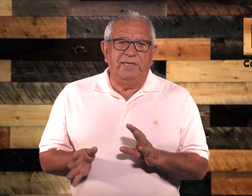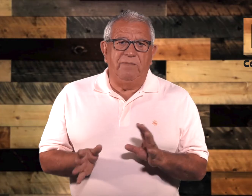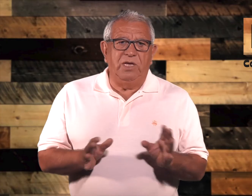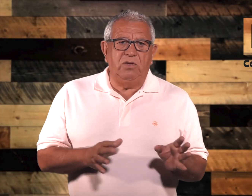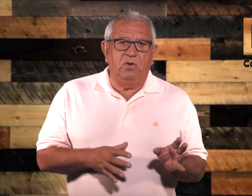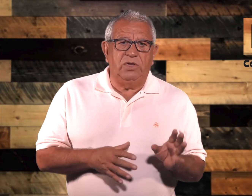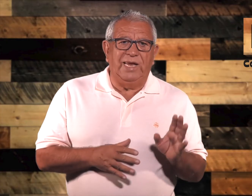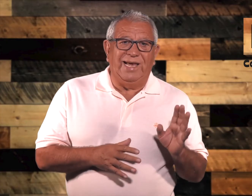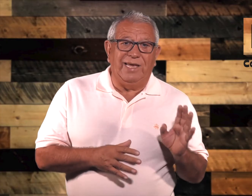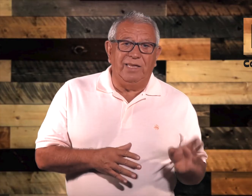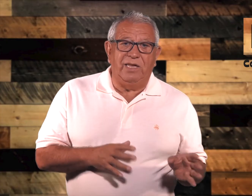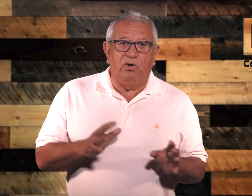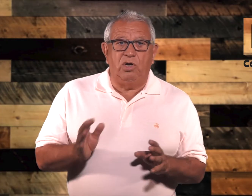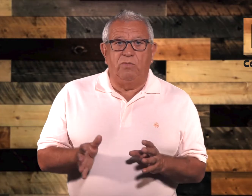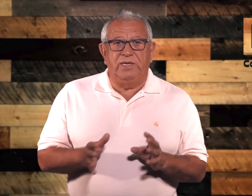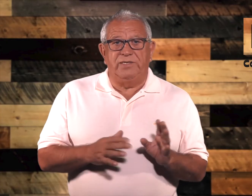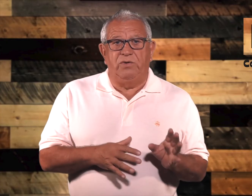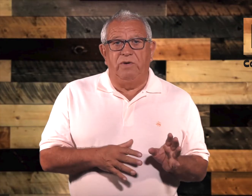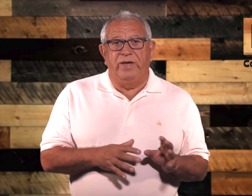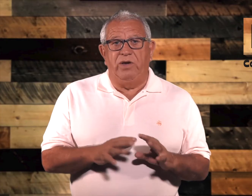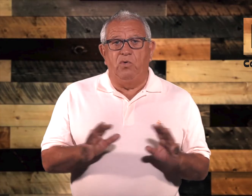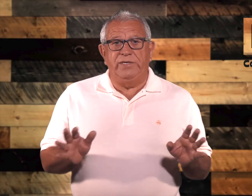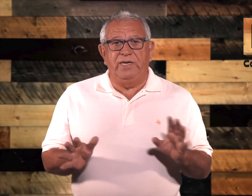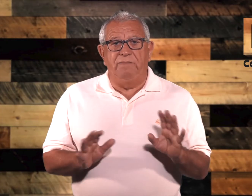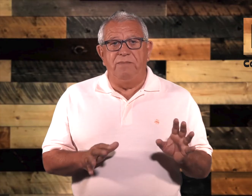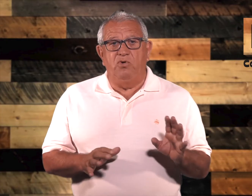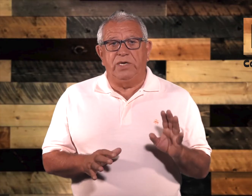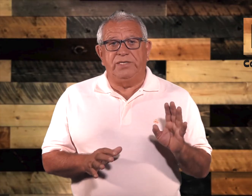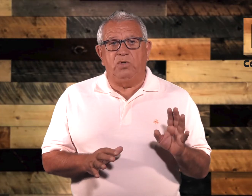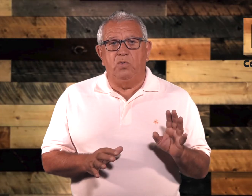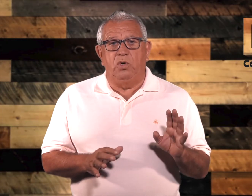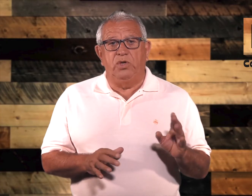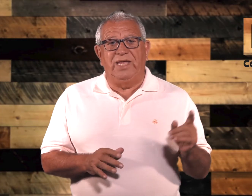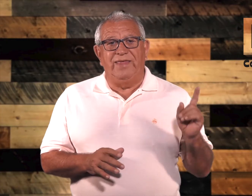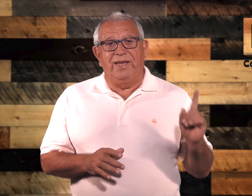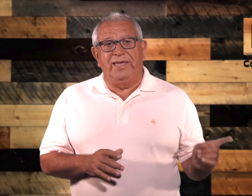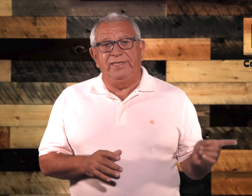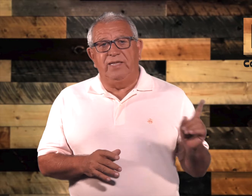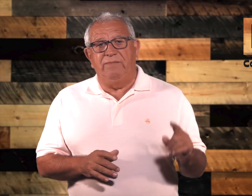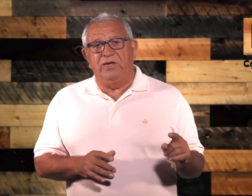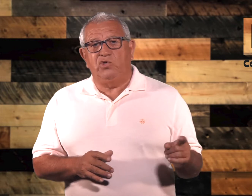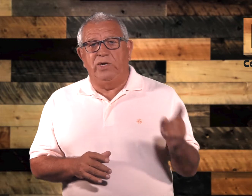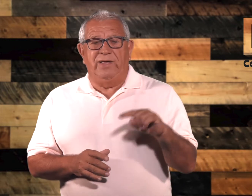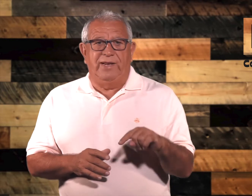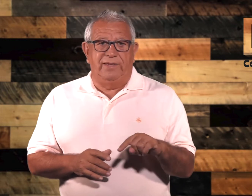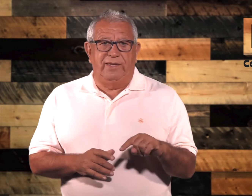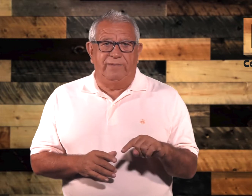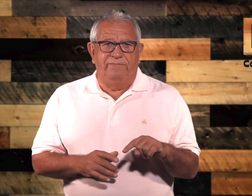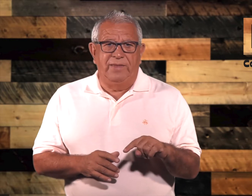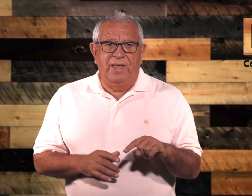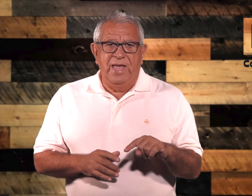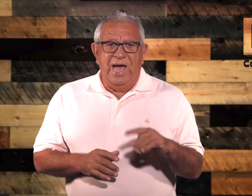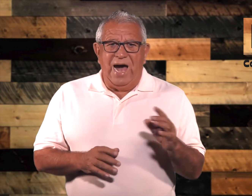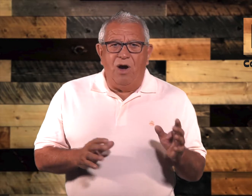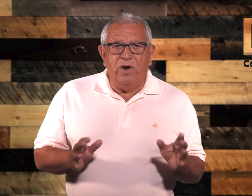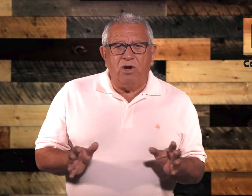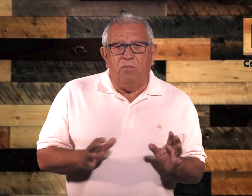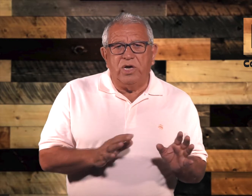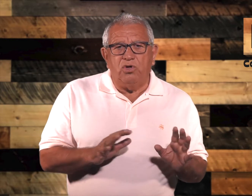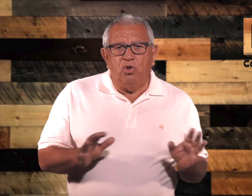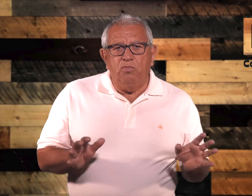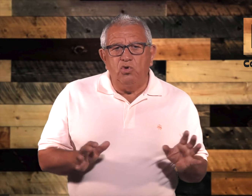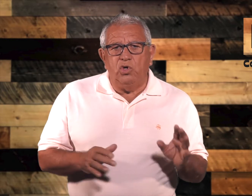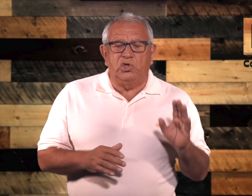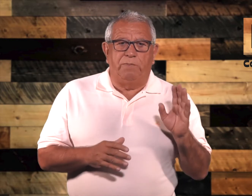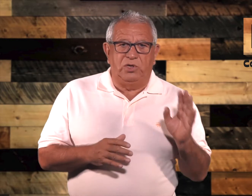el sentimiento de la gente con el cómic 19 no es el mismo que se tuvo desde el 15 de marzo en adelante ahora